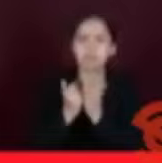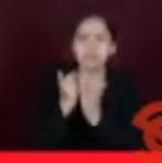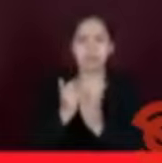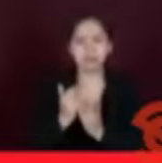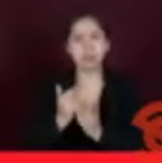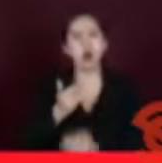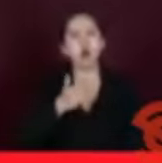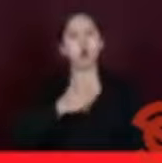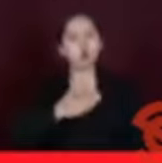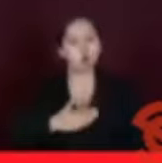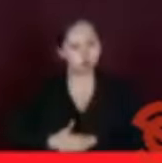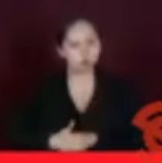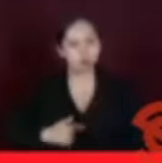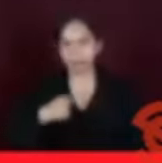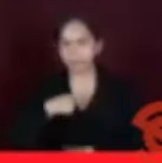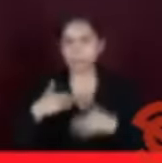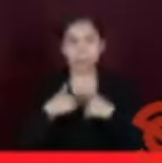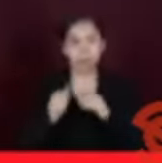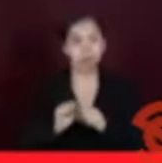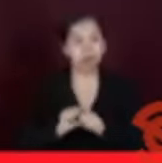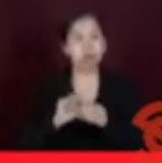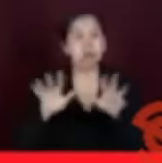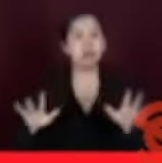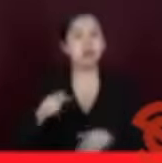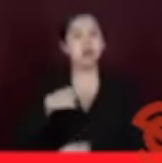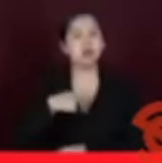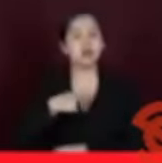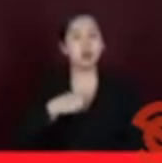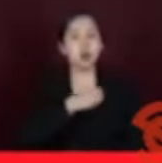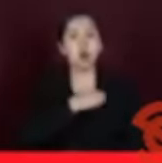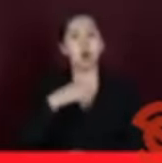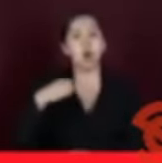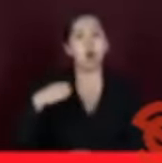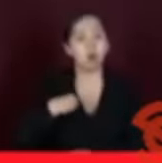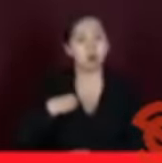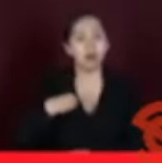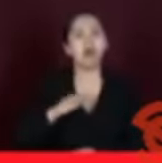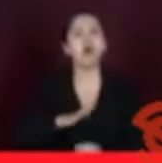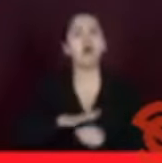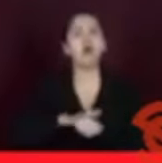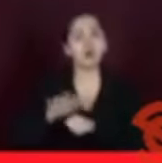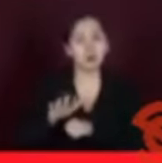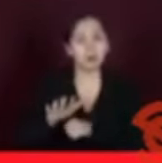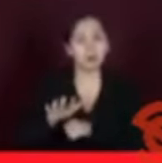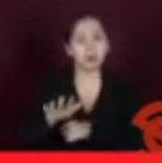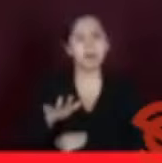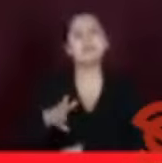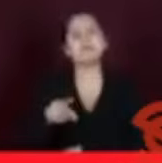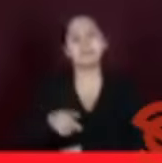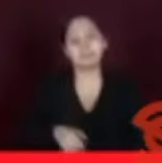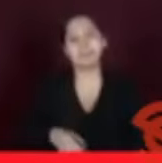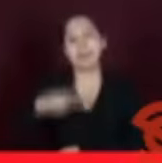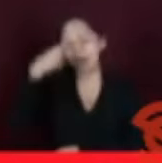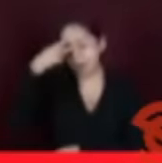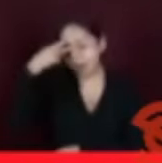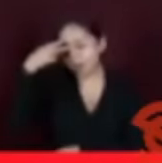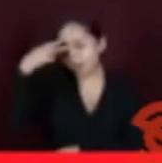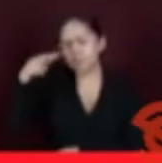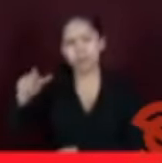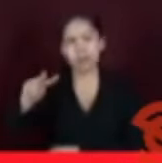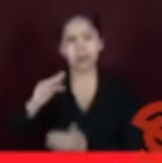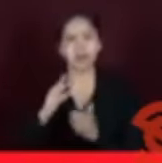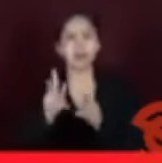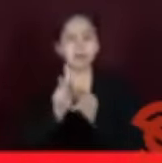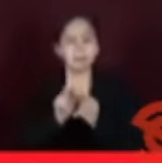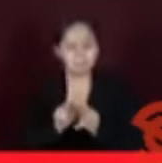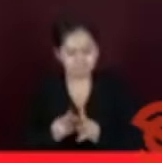Tengo claro que mi obligación es llevar a México por el sendero de la